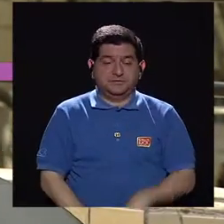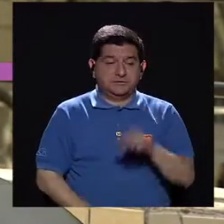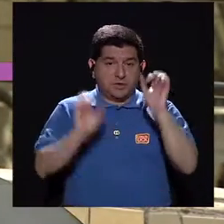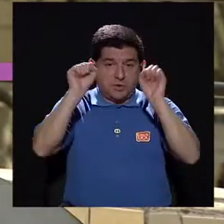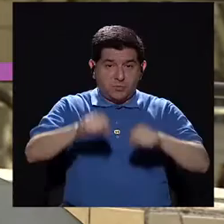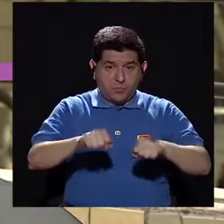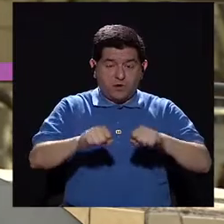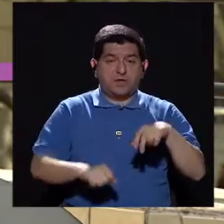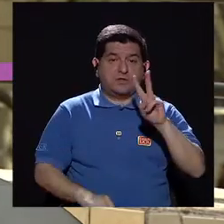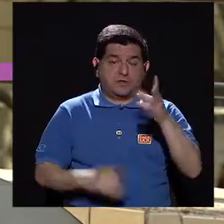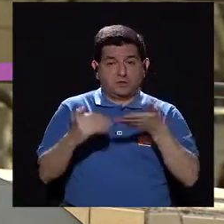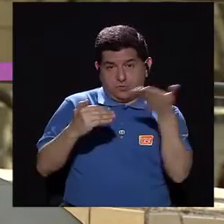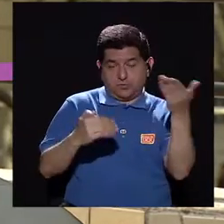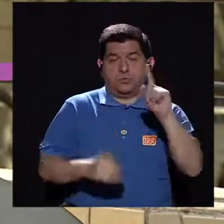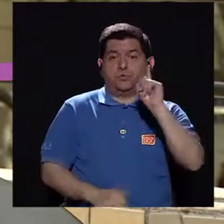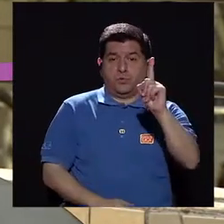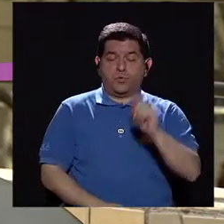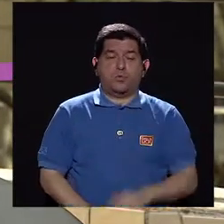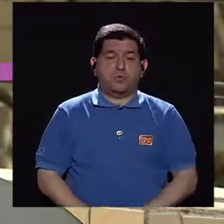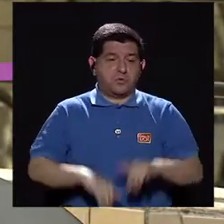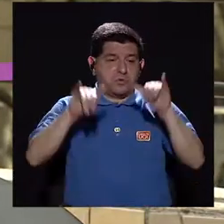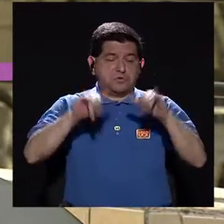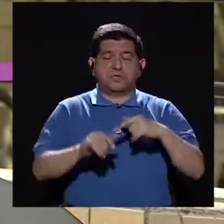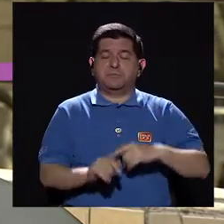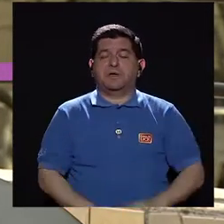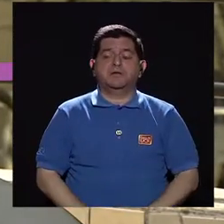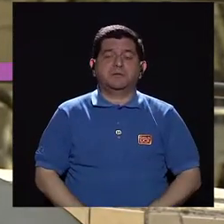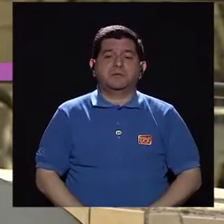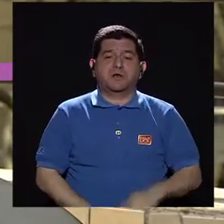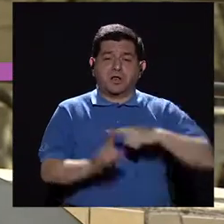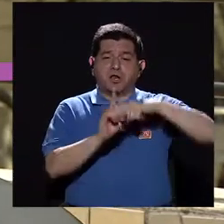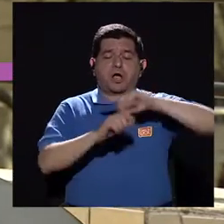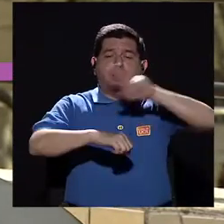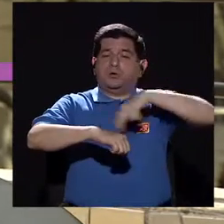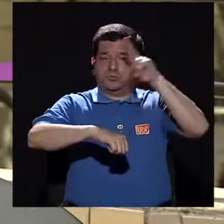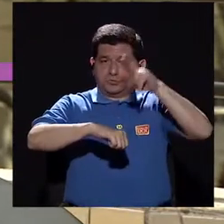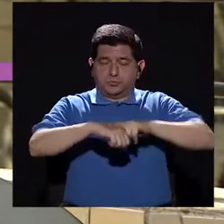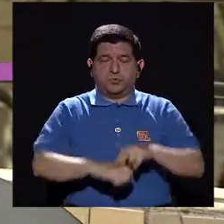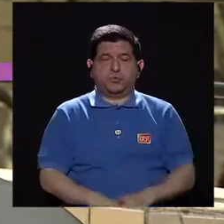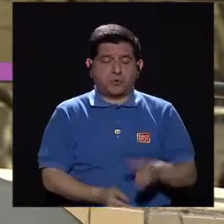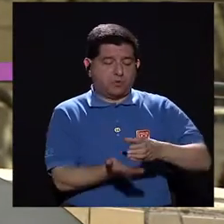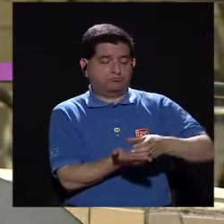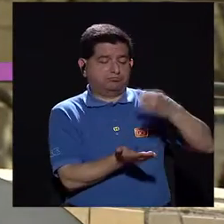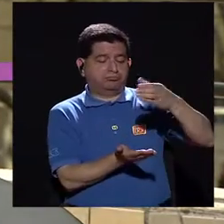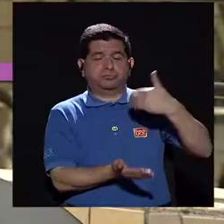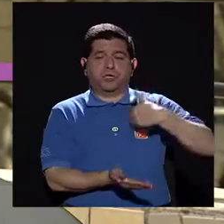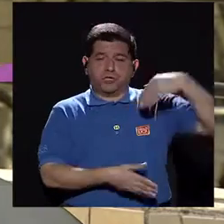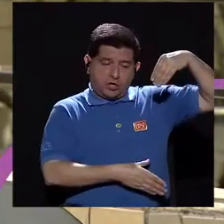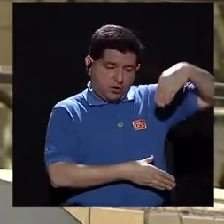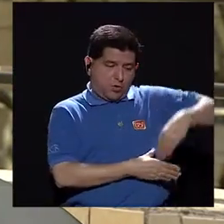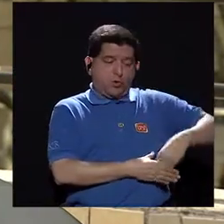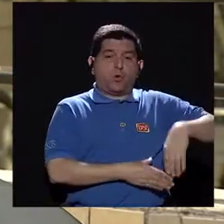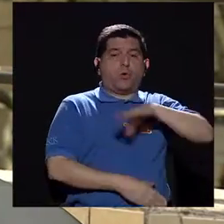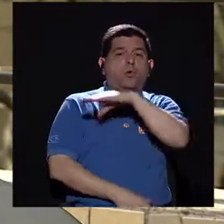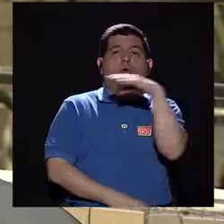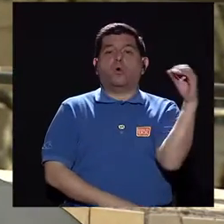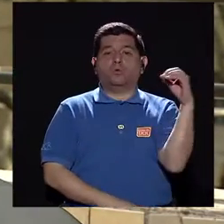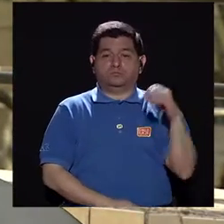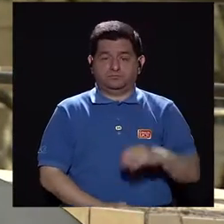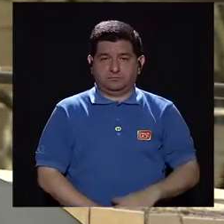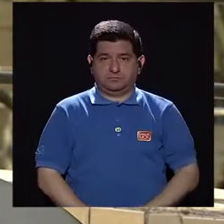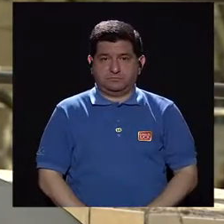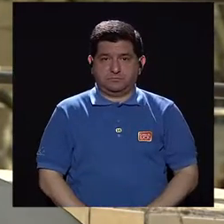quieren. Ahí pueden hacer dos cosas. Uno es mantener la temperatura ambiente en un recipiente que anden cargando